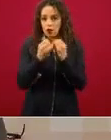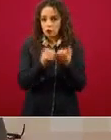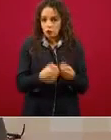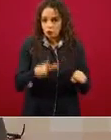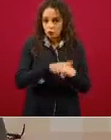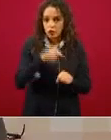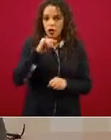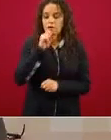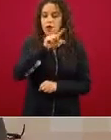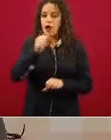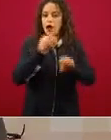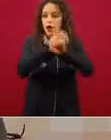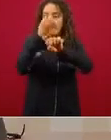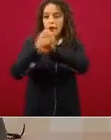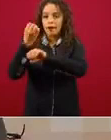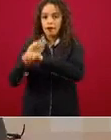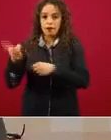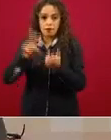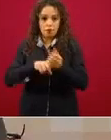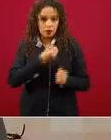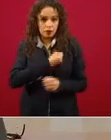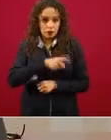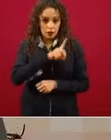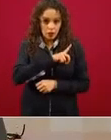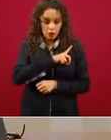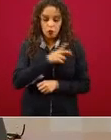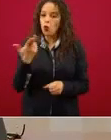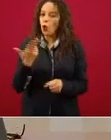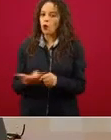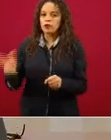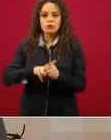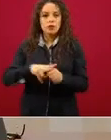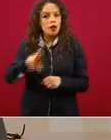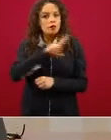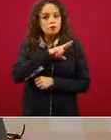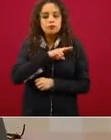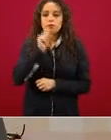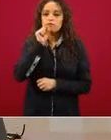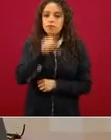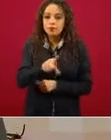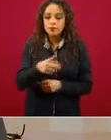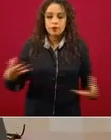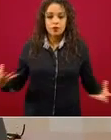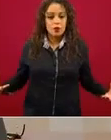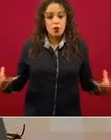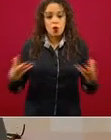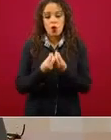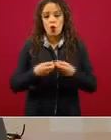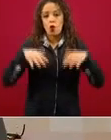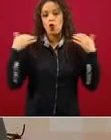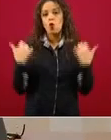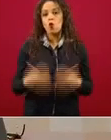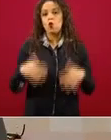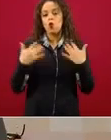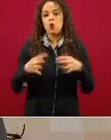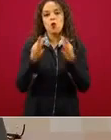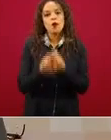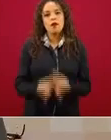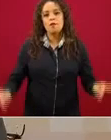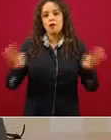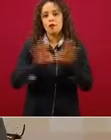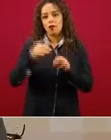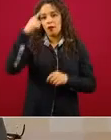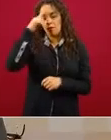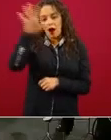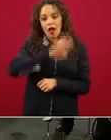sistemas estatales de salud y los hospitales privados cumplen este papel tan importante para todas y todos nosotros.